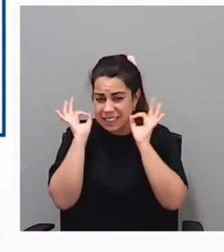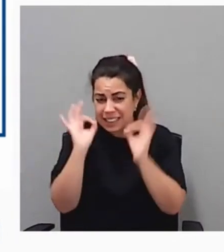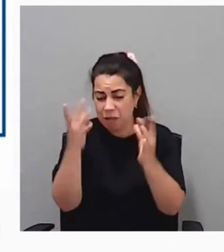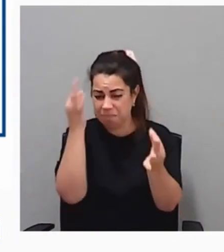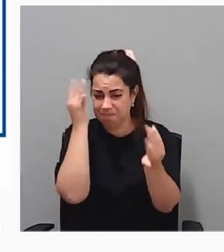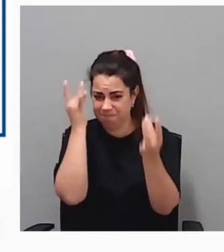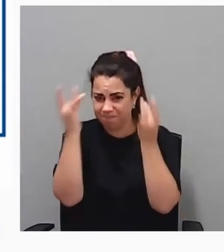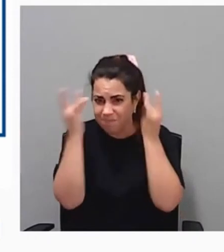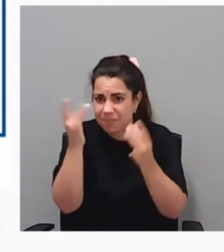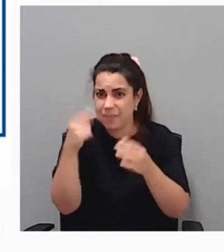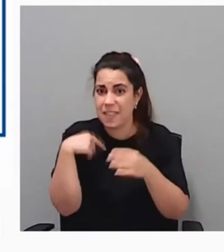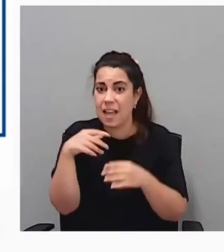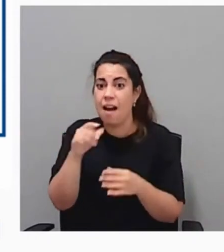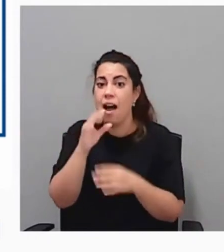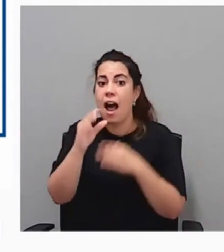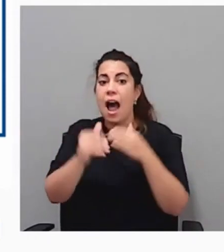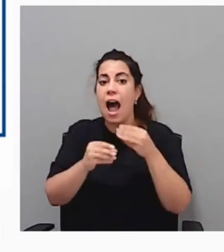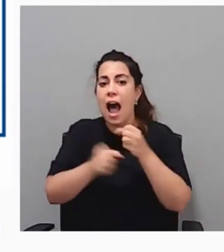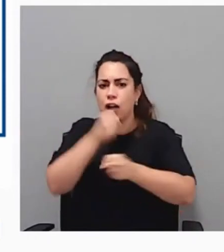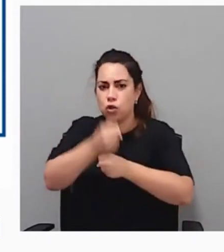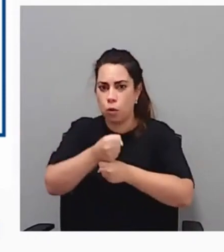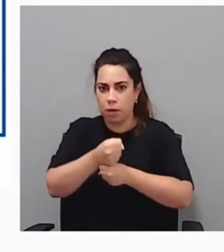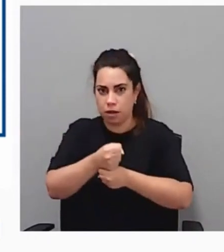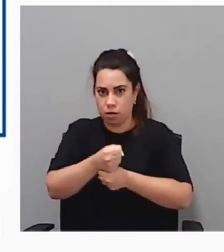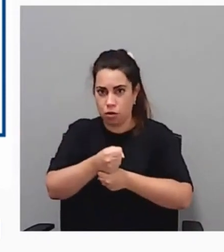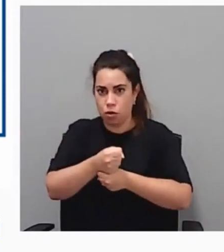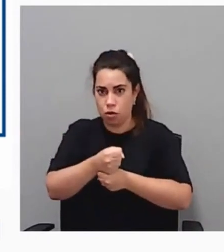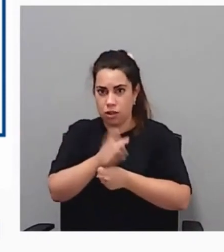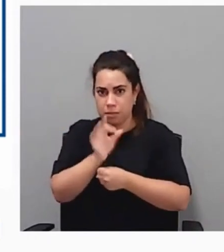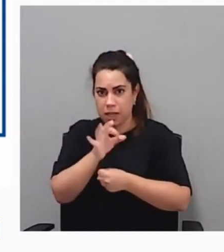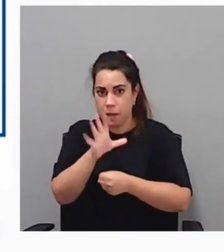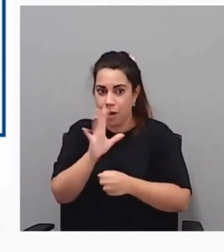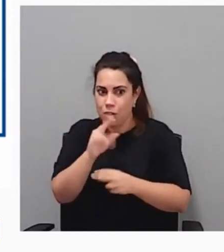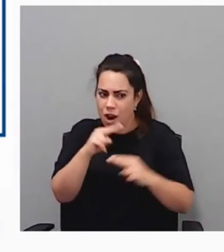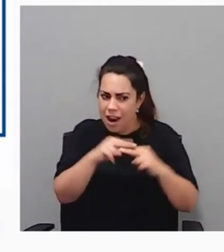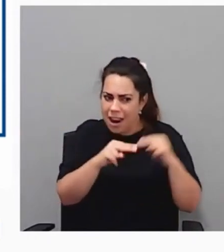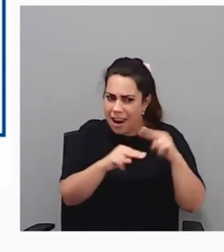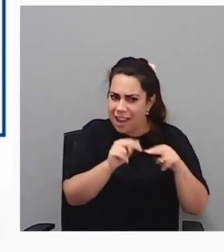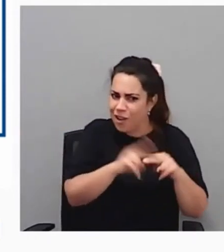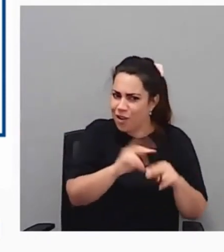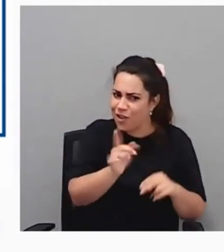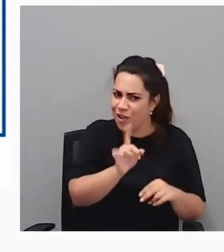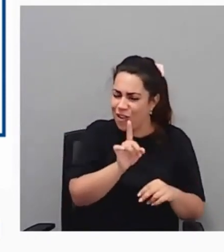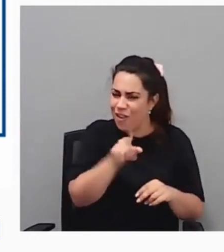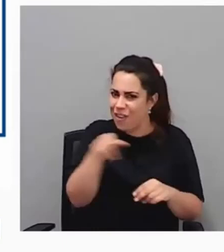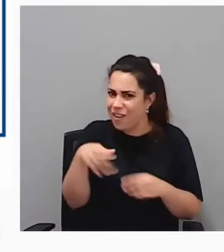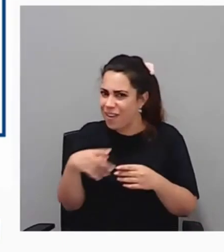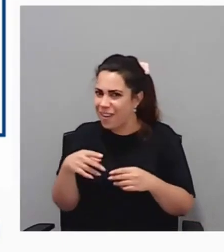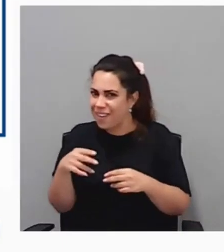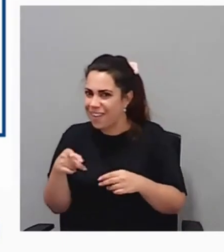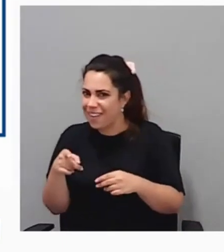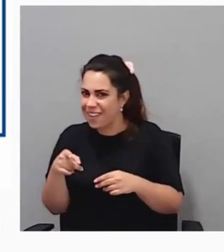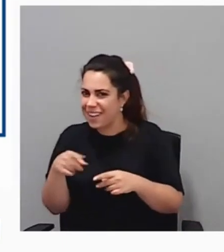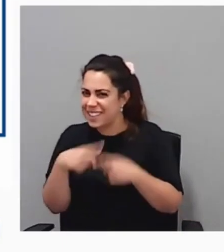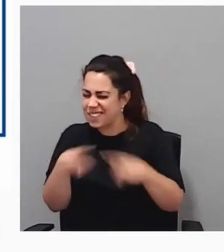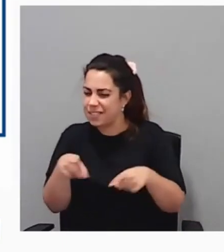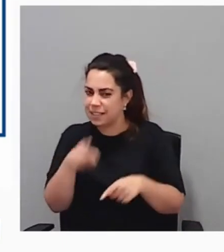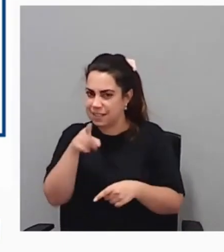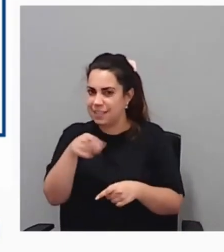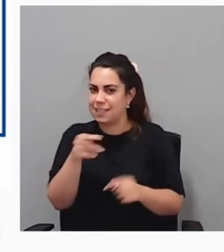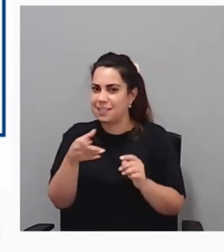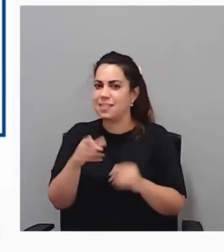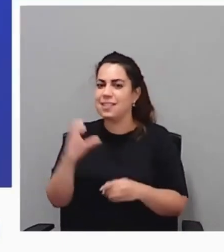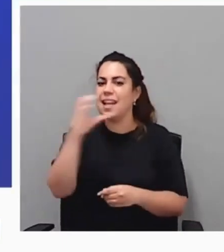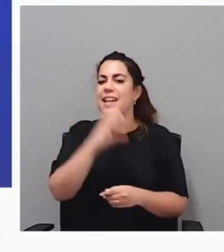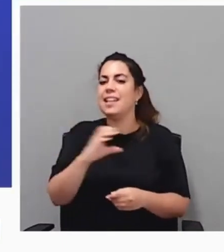complejas que no diseñamos como el Lego. Esto cambia cómo hacemos ciencia. Por eso hablaba del...